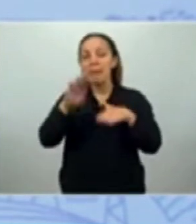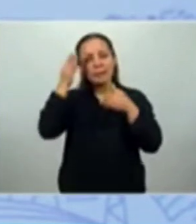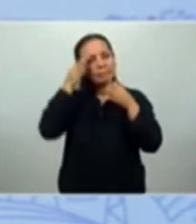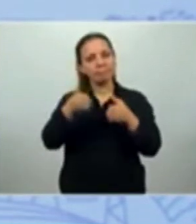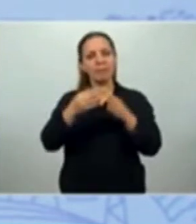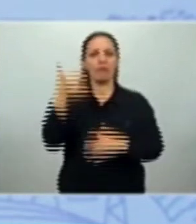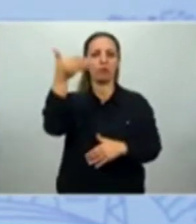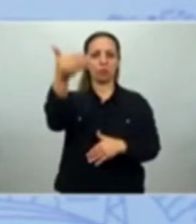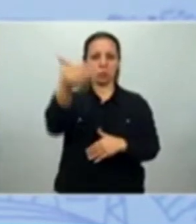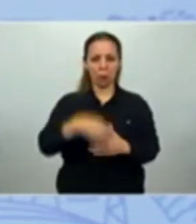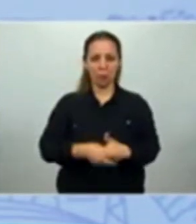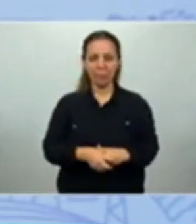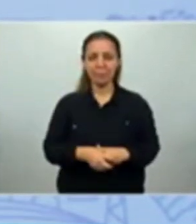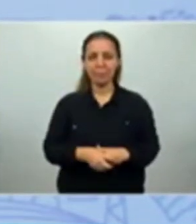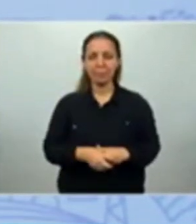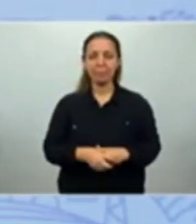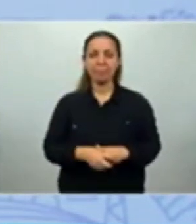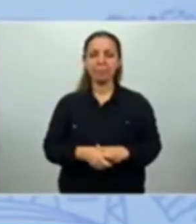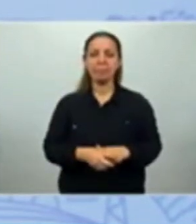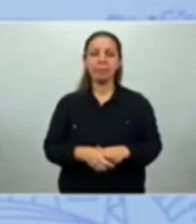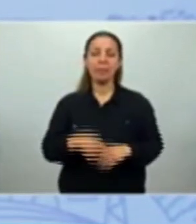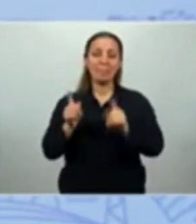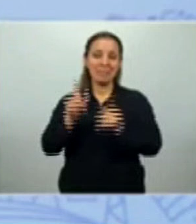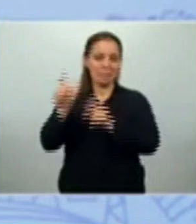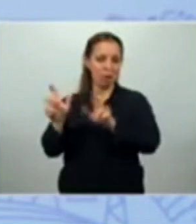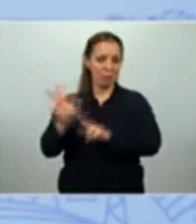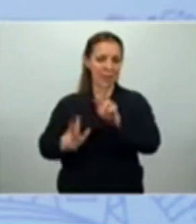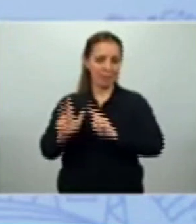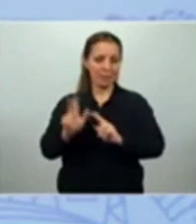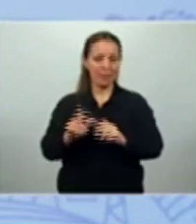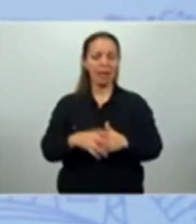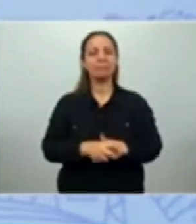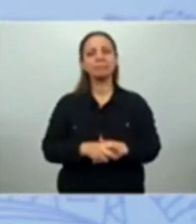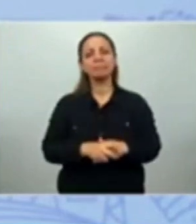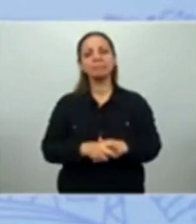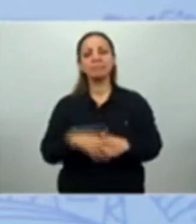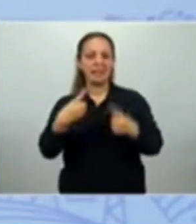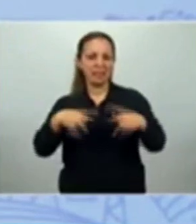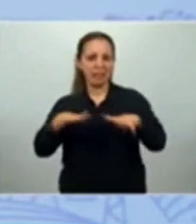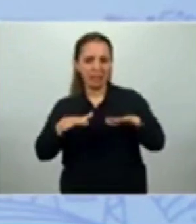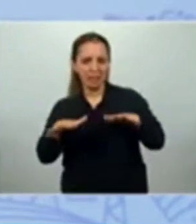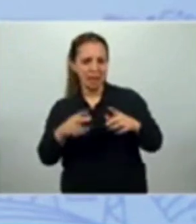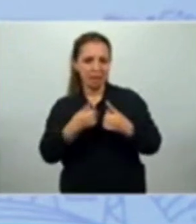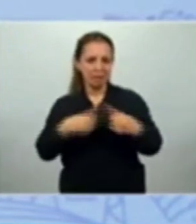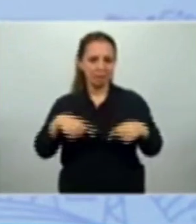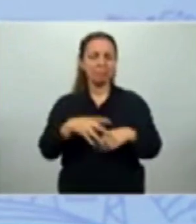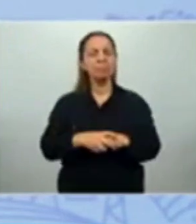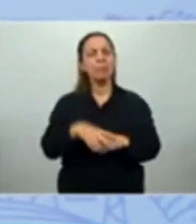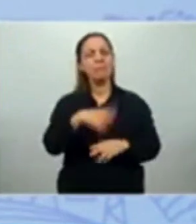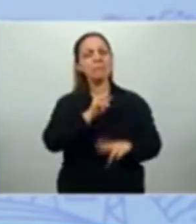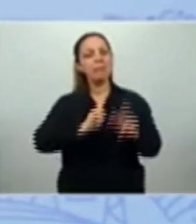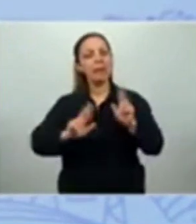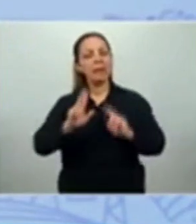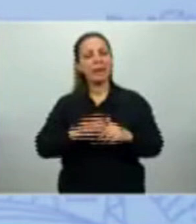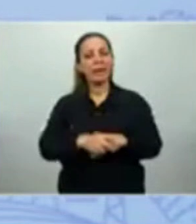que, por lo que me comentaban, repito, en los paneles, en las mesas, que han sido, uno lee el